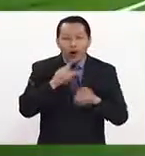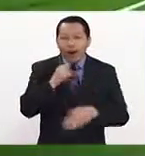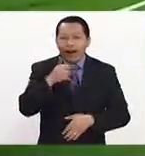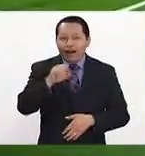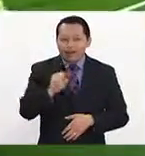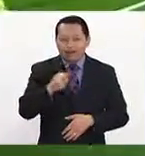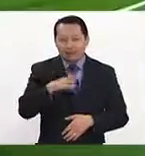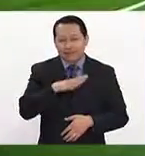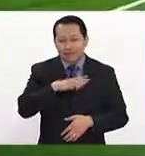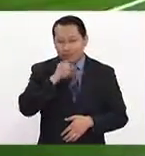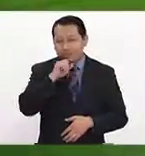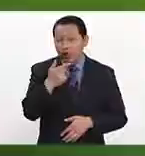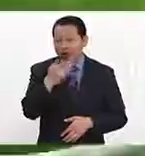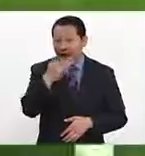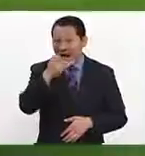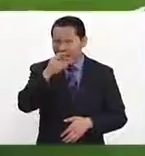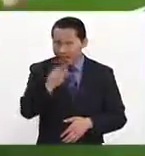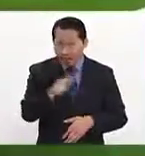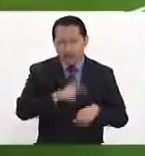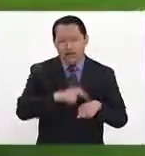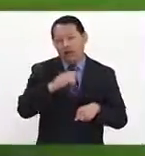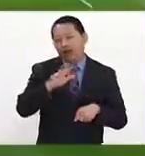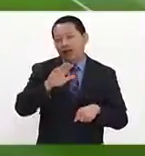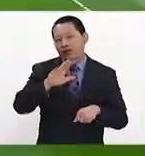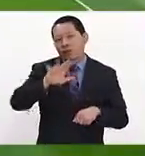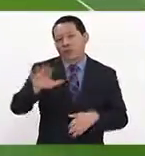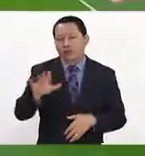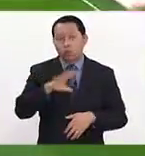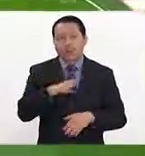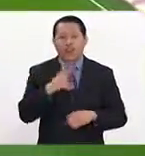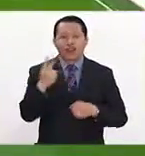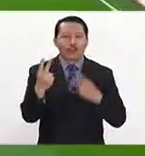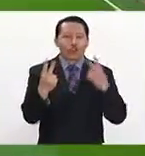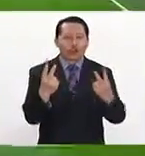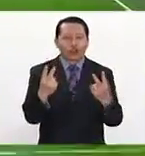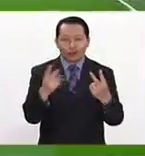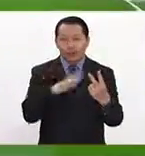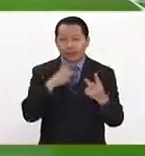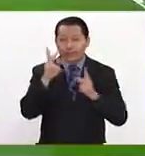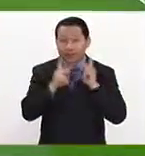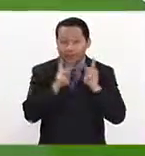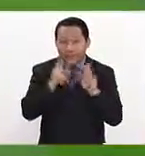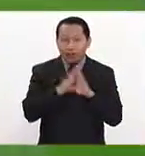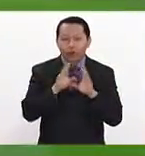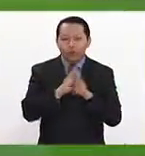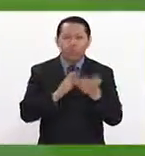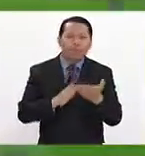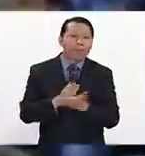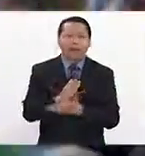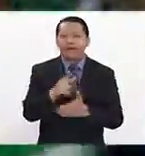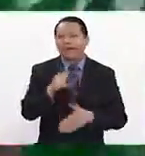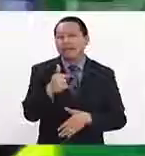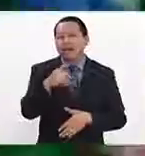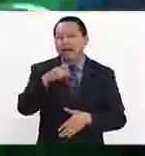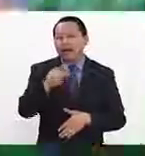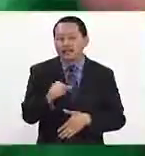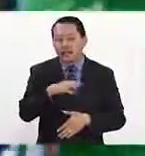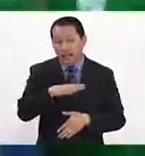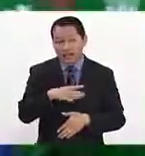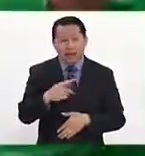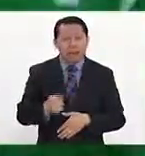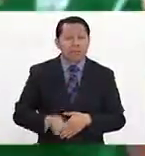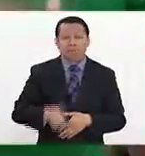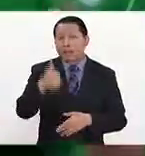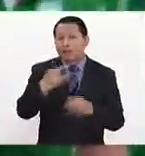Leganés de Gabriel al minuto 55, global 2-2. El gol de visita le da el pase al Leganés por primera vez en su